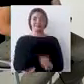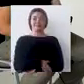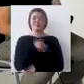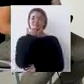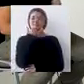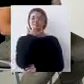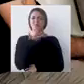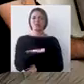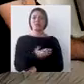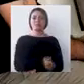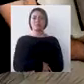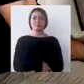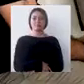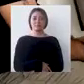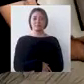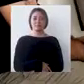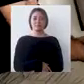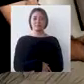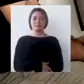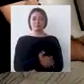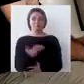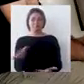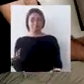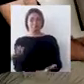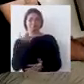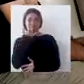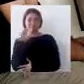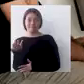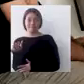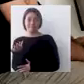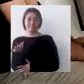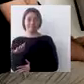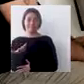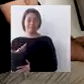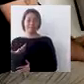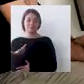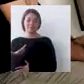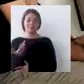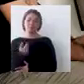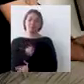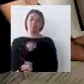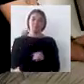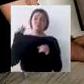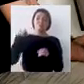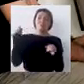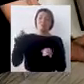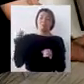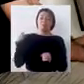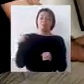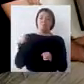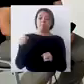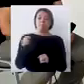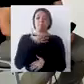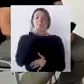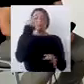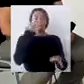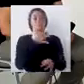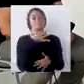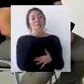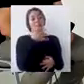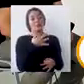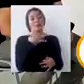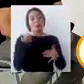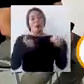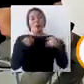no los podré llamar así. Pues a mí me parece que es un excelente nombre. Además que pues, los dados de los juegos de rol son